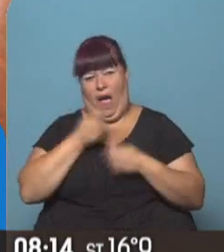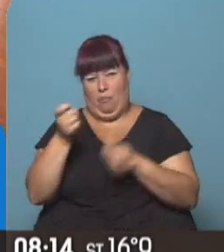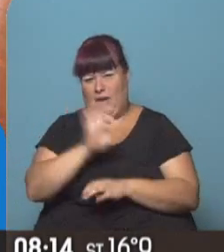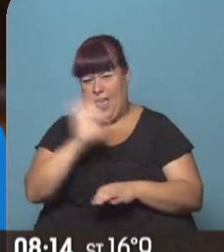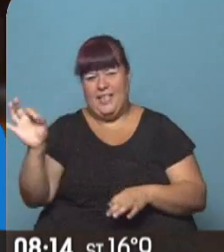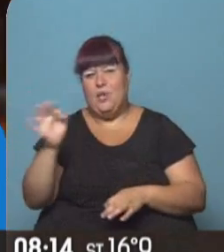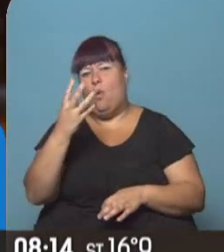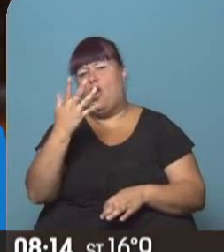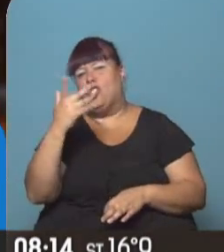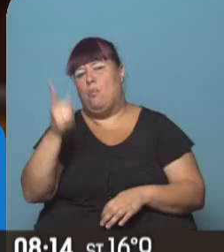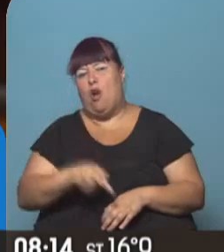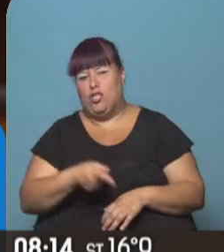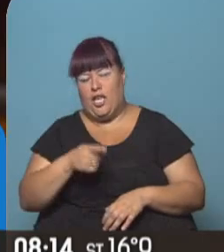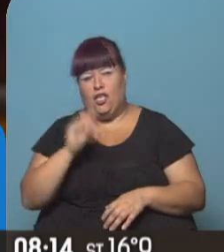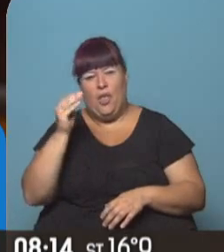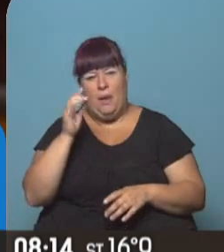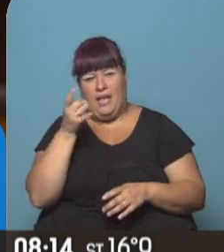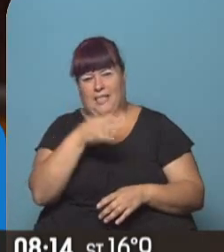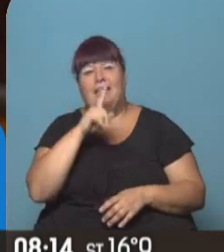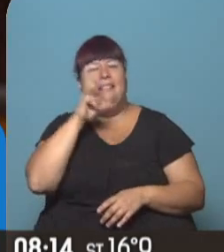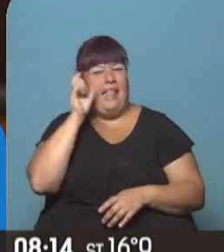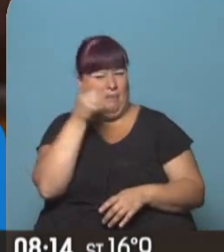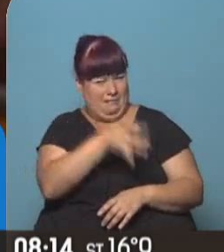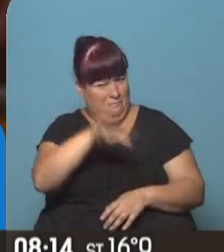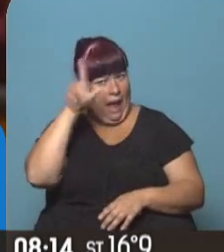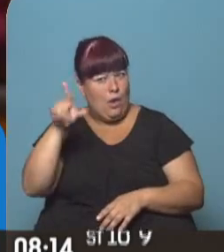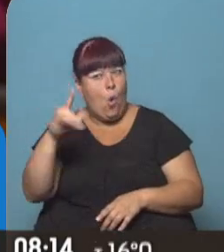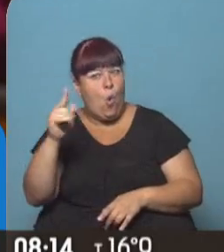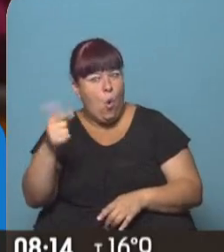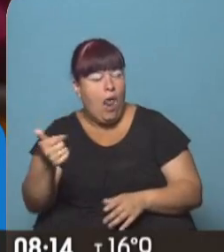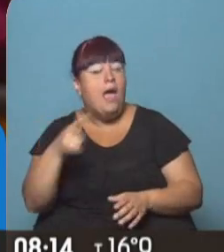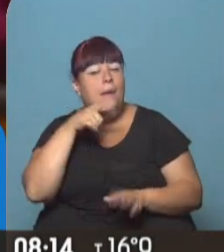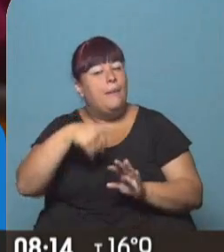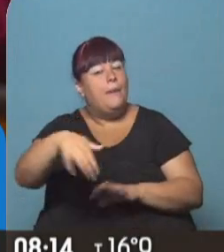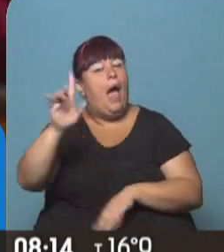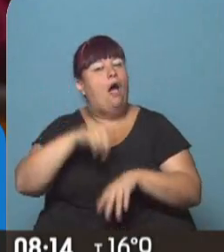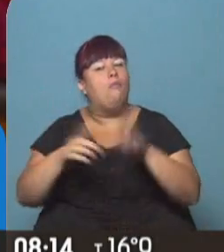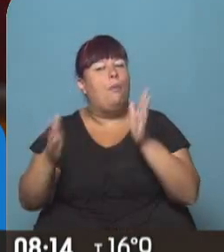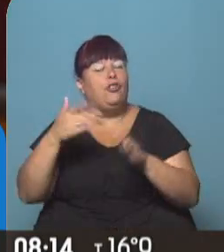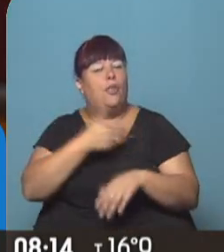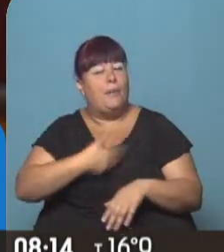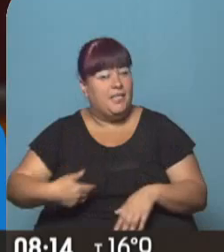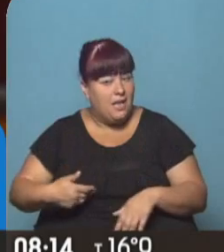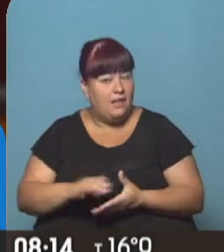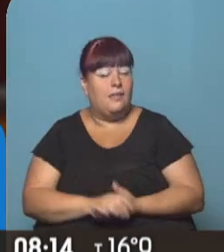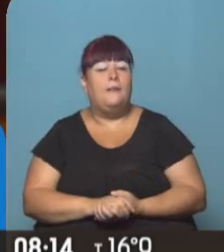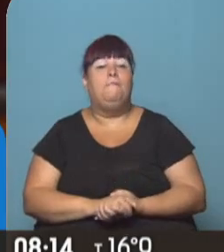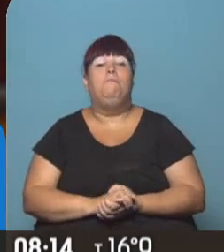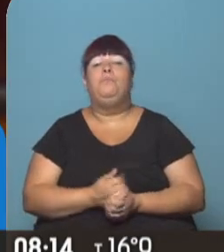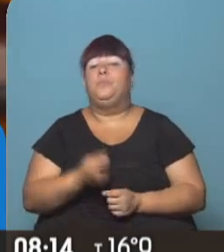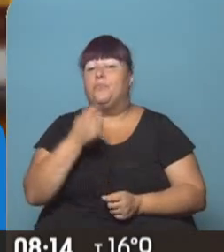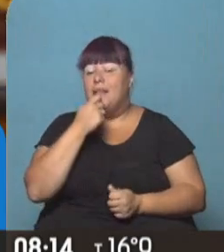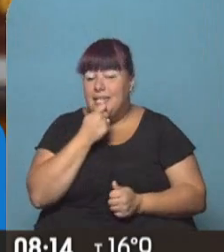por el 4 o 5% de los brasileños, Michel Temer, iría hacia un periodo presidencial donde,